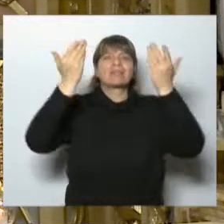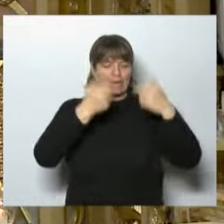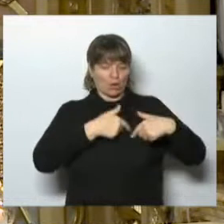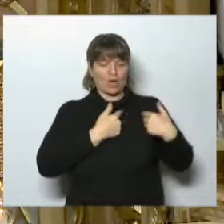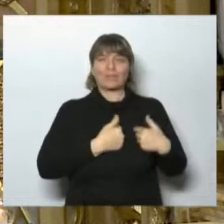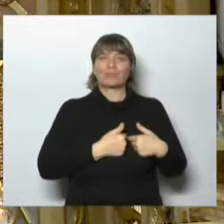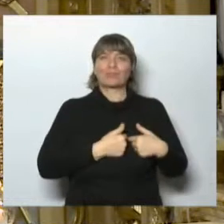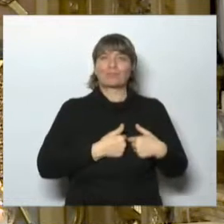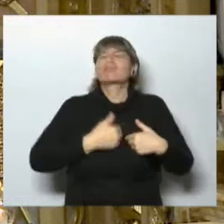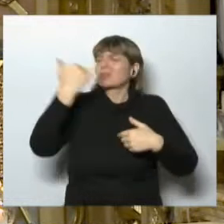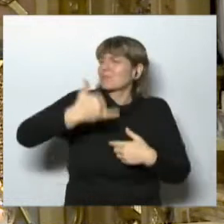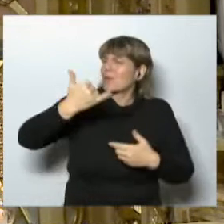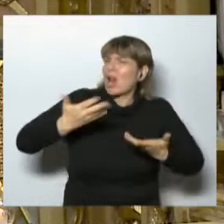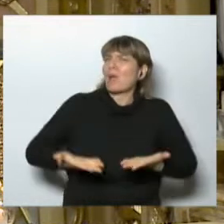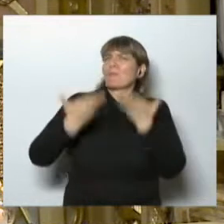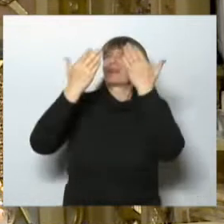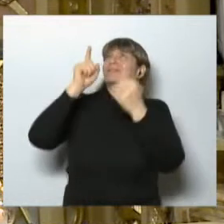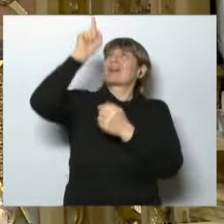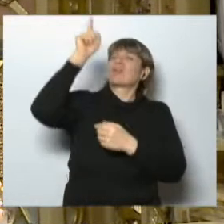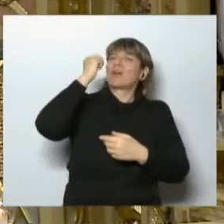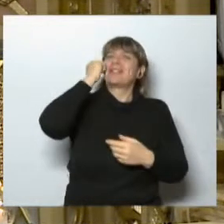Levantemos el corazón.